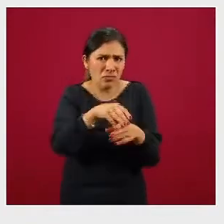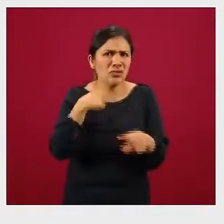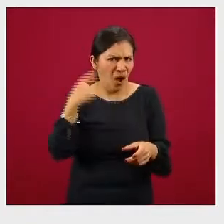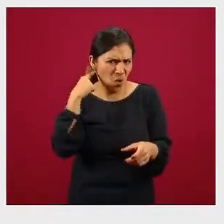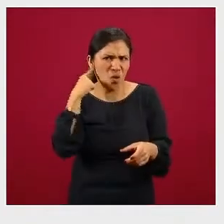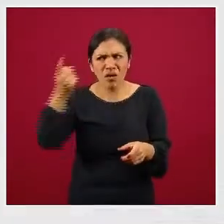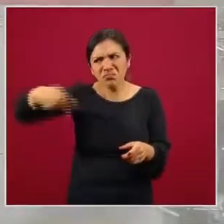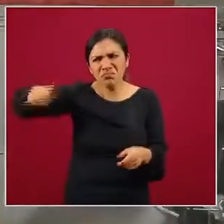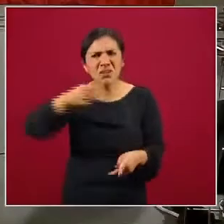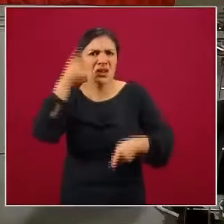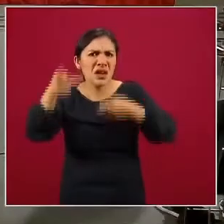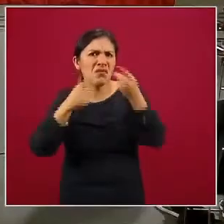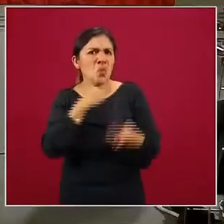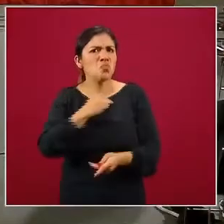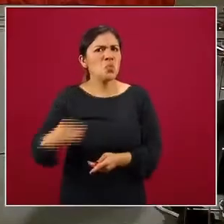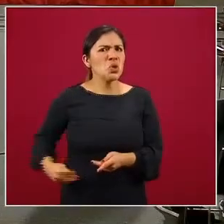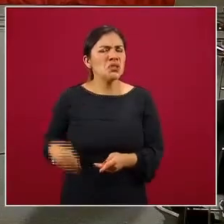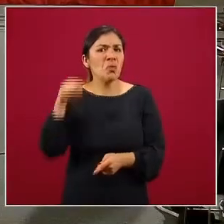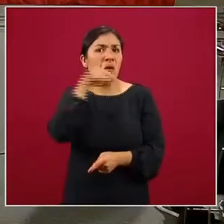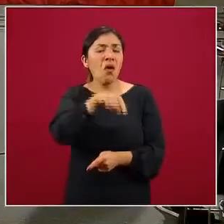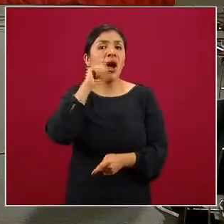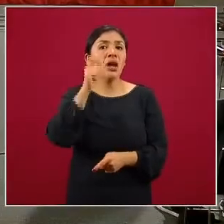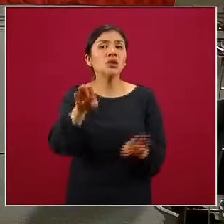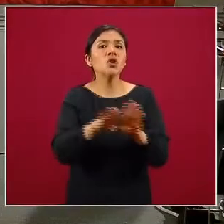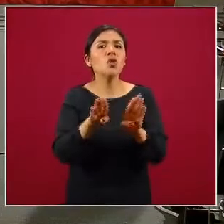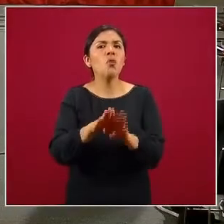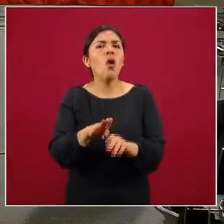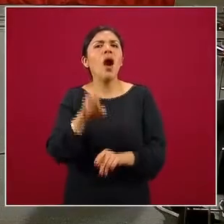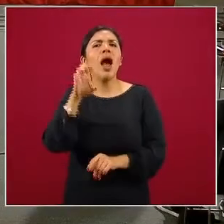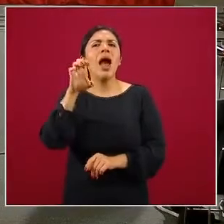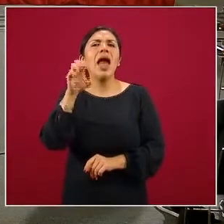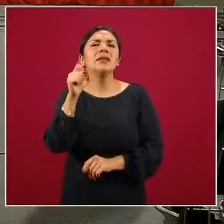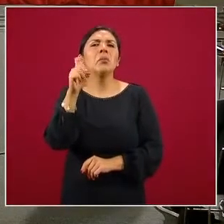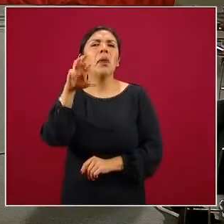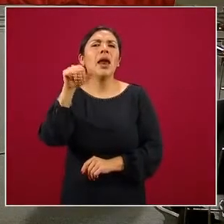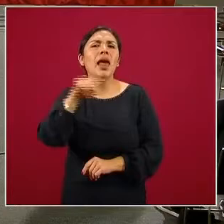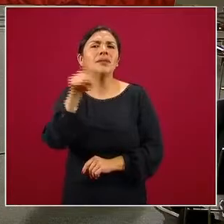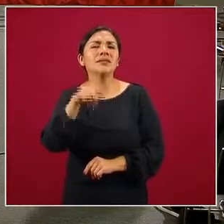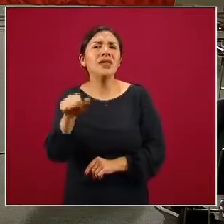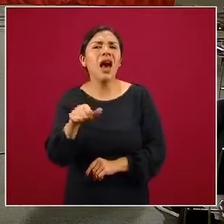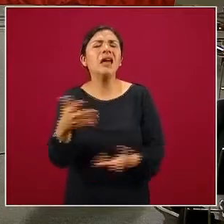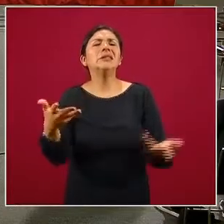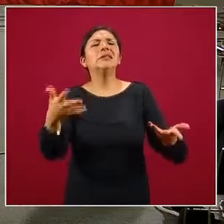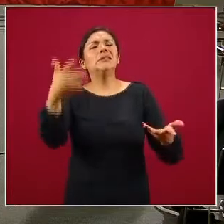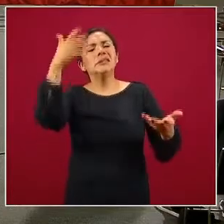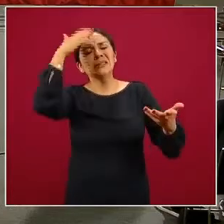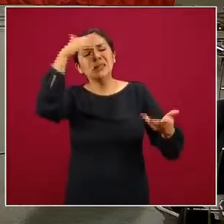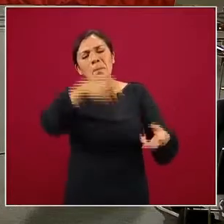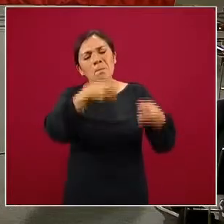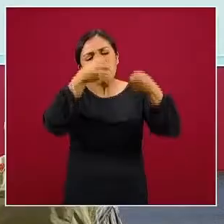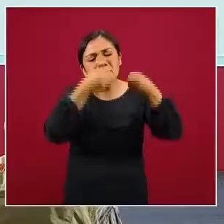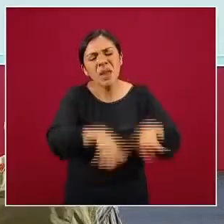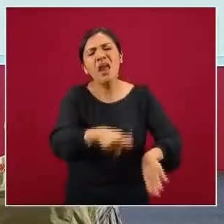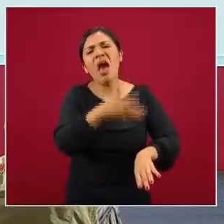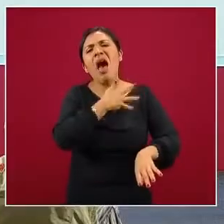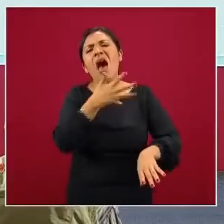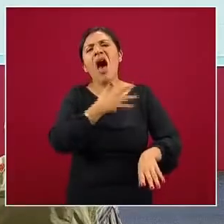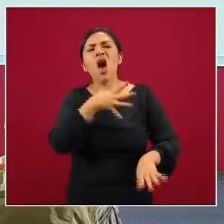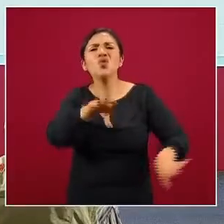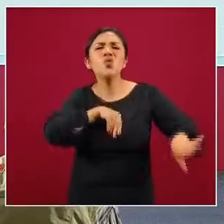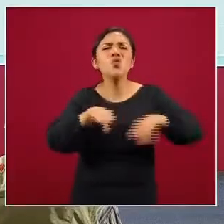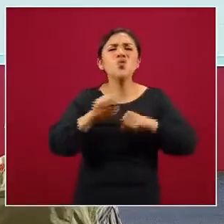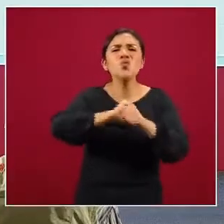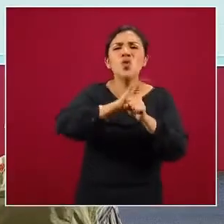se ha hecho respecto a los municipios etiquetados como de La Esperanza, ya se echaron a perder porque ya se llenaron de COVID.